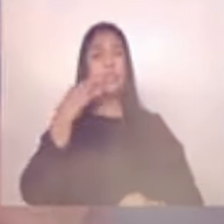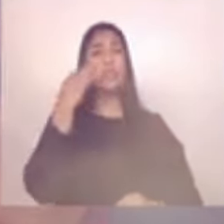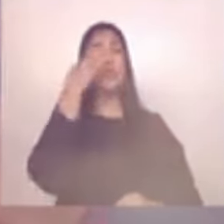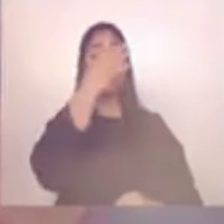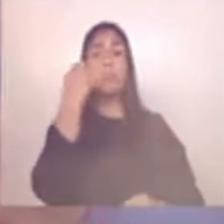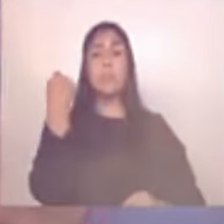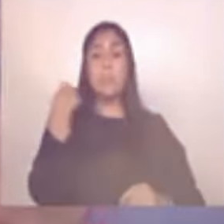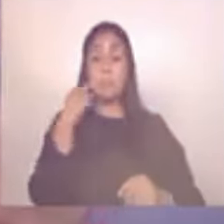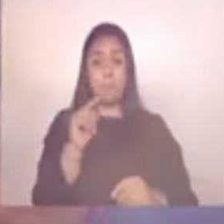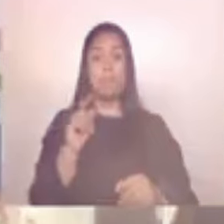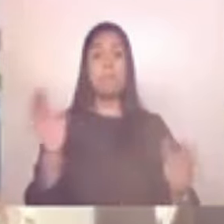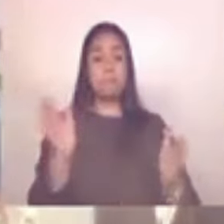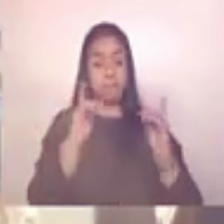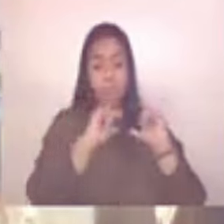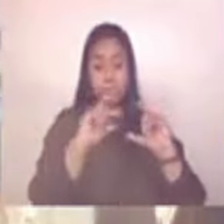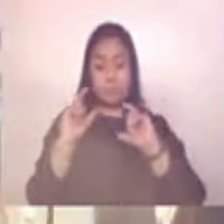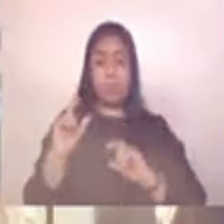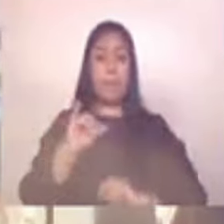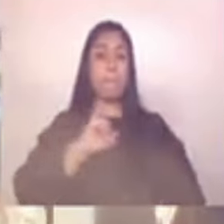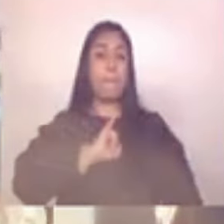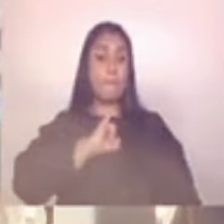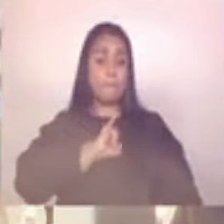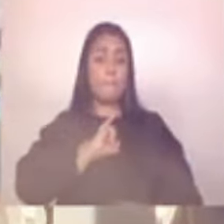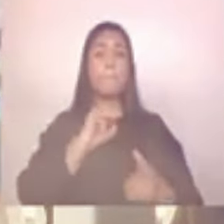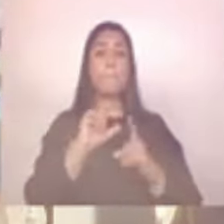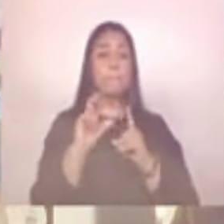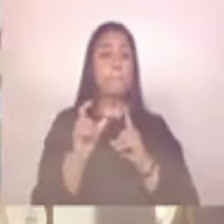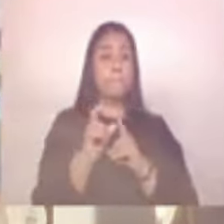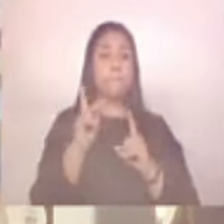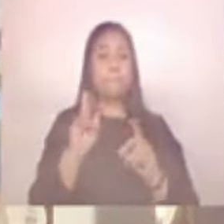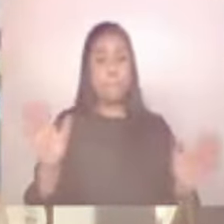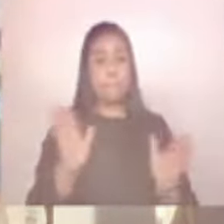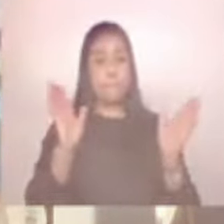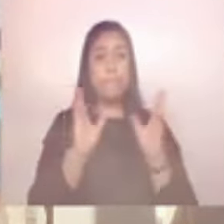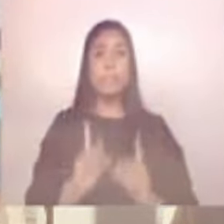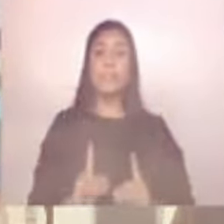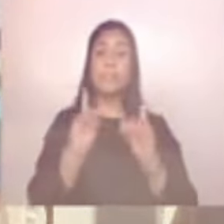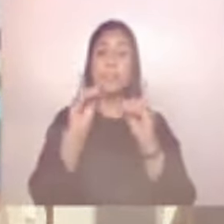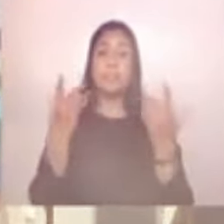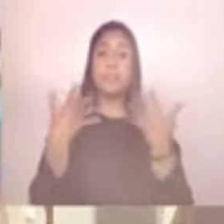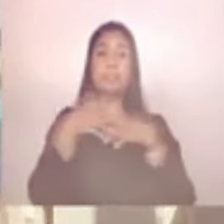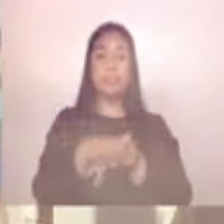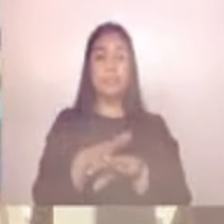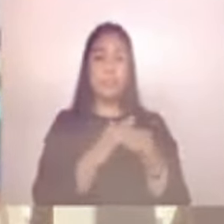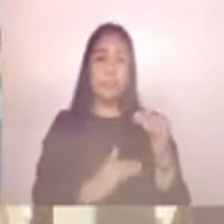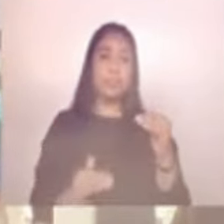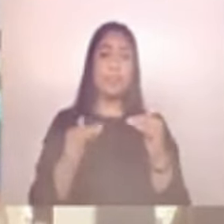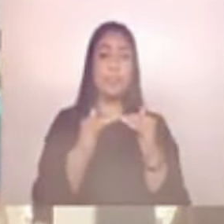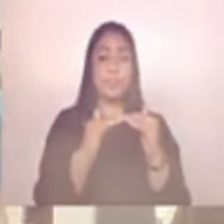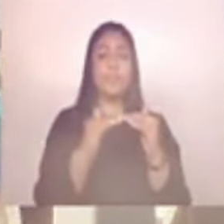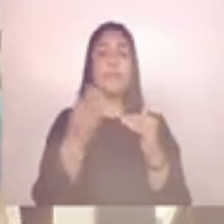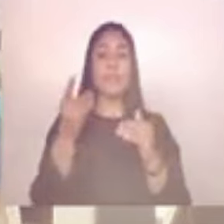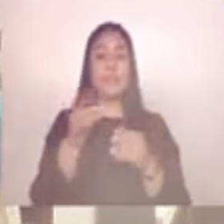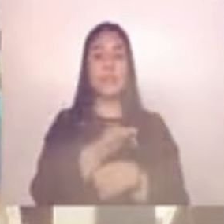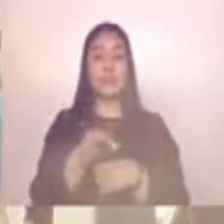la identidad, la cultura y promover el desarrollo incluyente y equitativo del pueblo